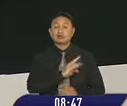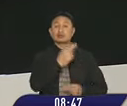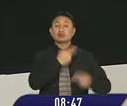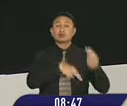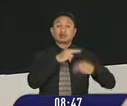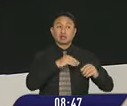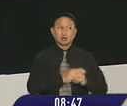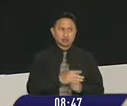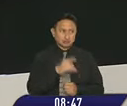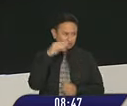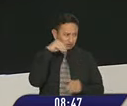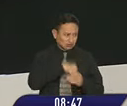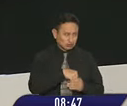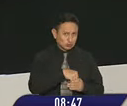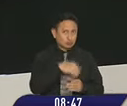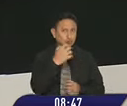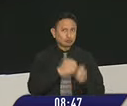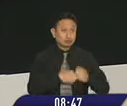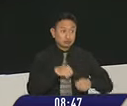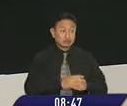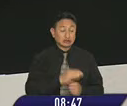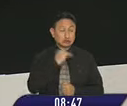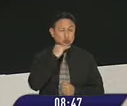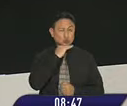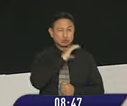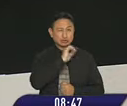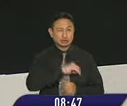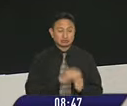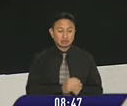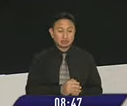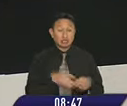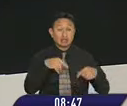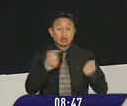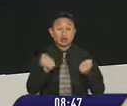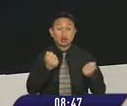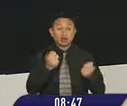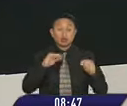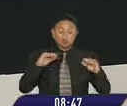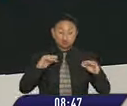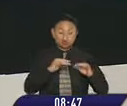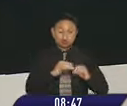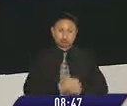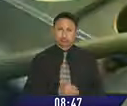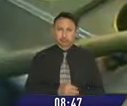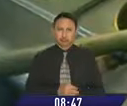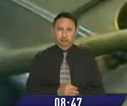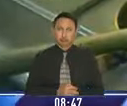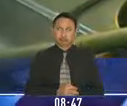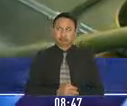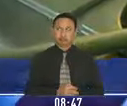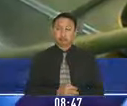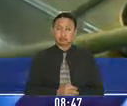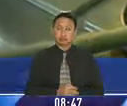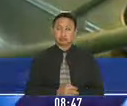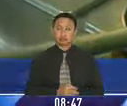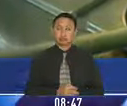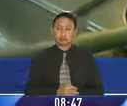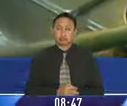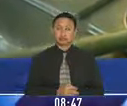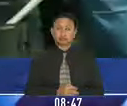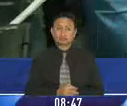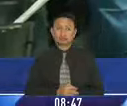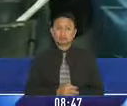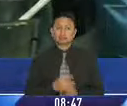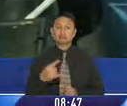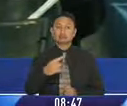se encontraron novedades como falta de higiene y la ausencia de control de plagas. ¿Sabe usted qué es lo